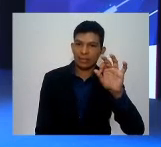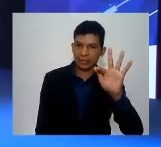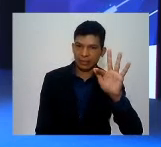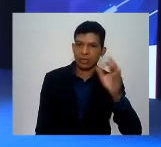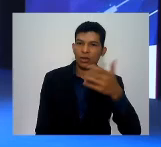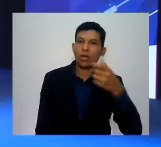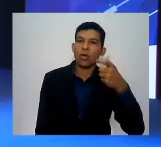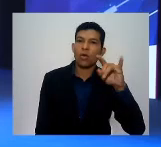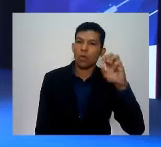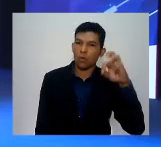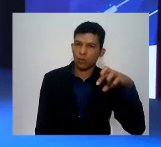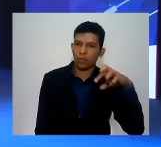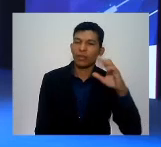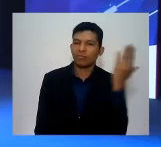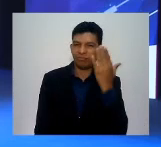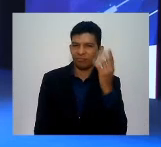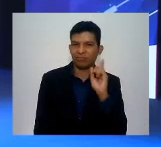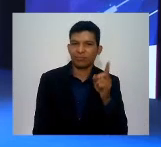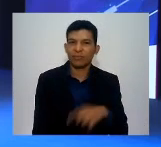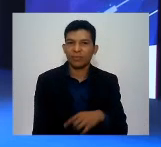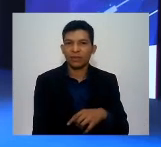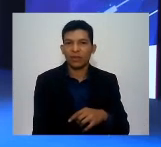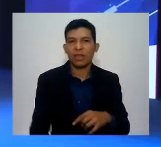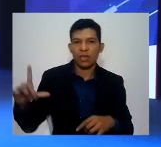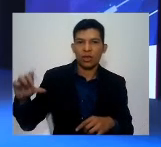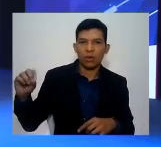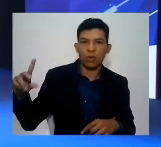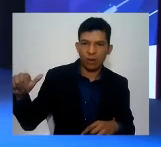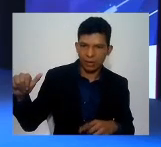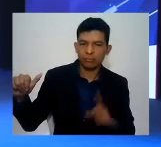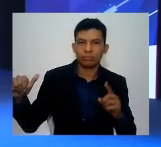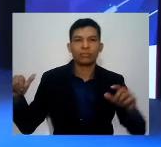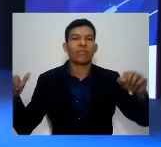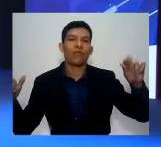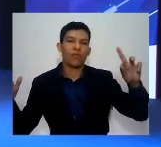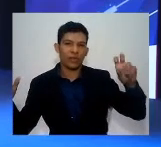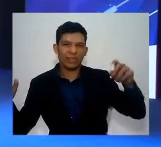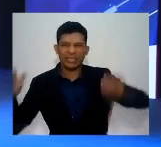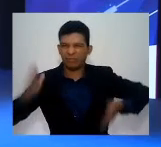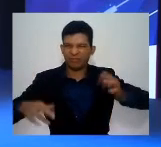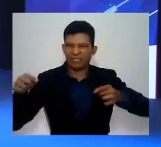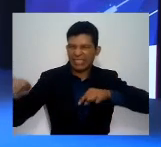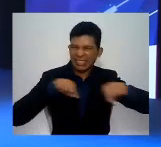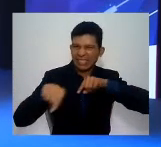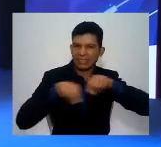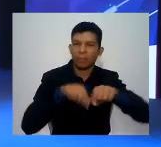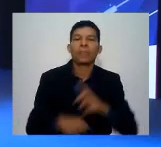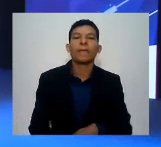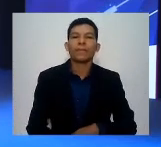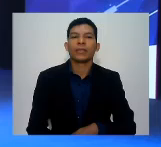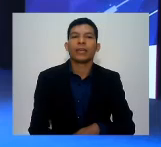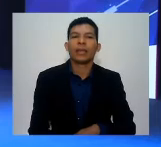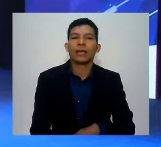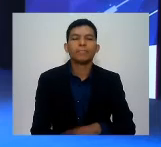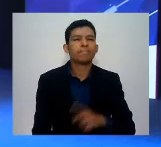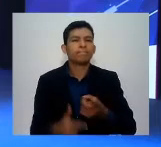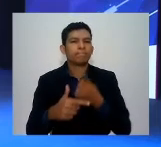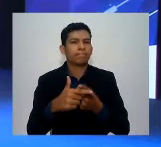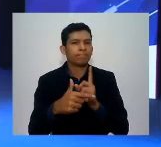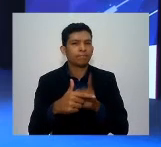Aquí la frase, ¿no? De M20, M50 de corriente, ¿listo? La corriente también se utiliza en el deporte